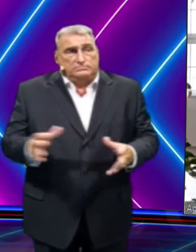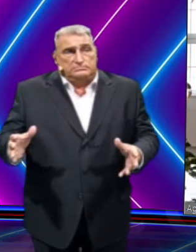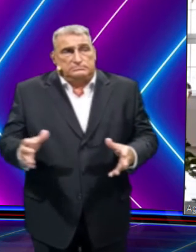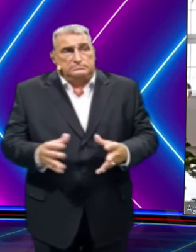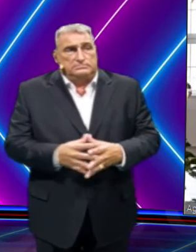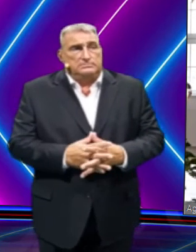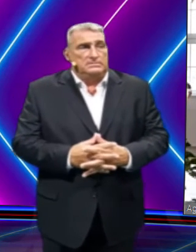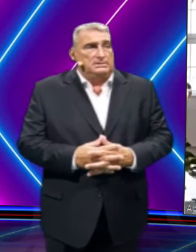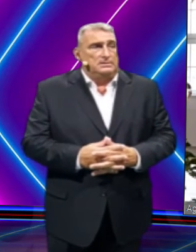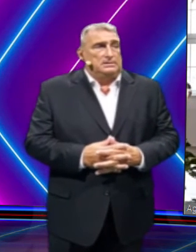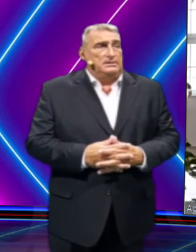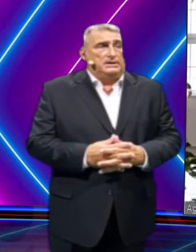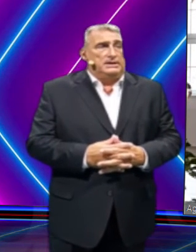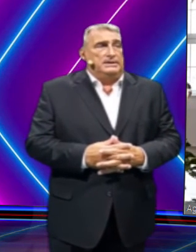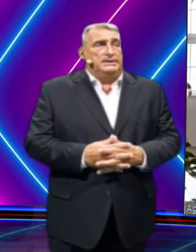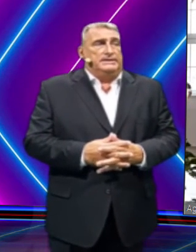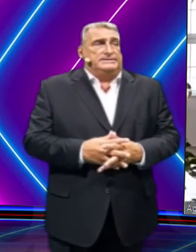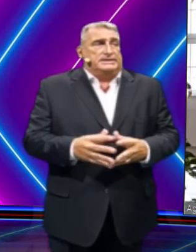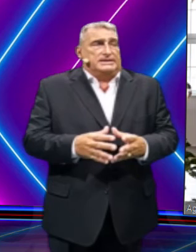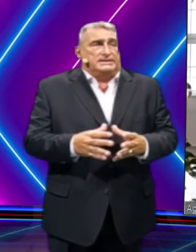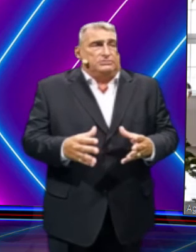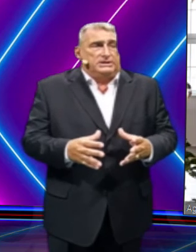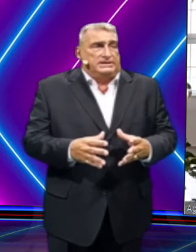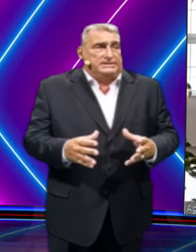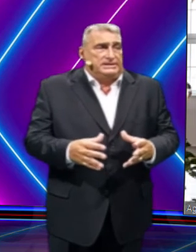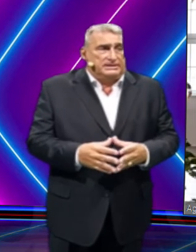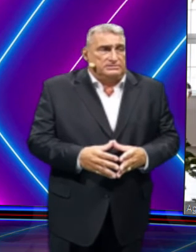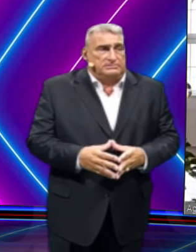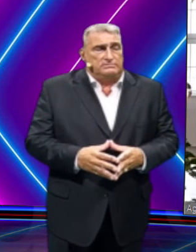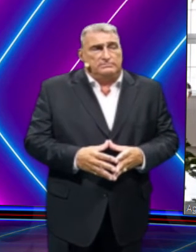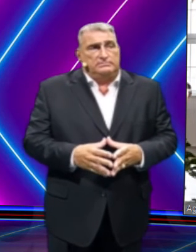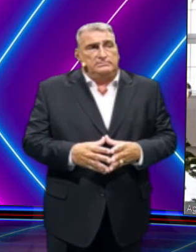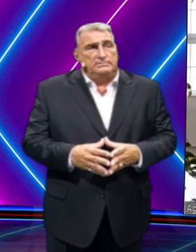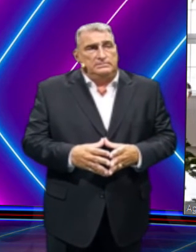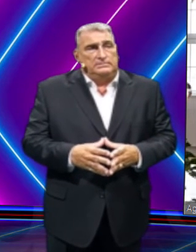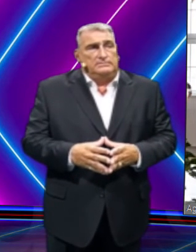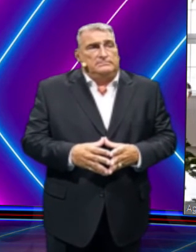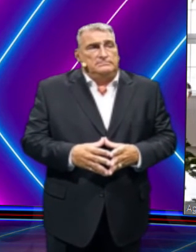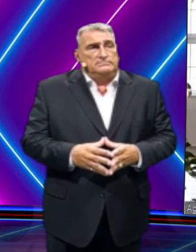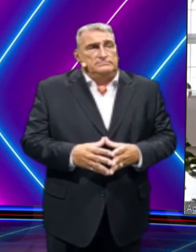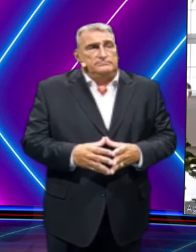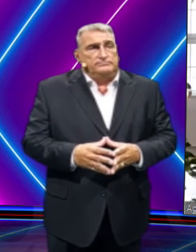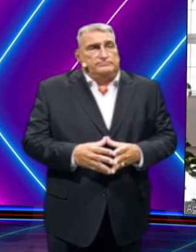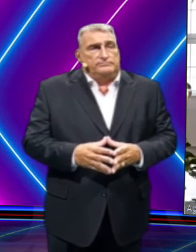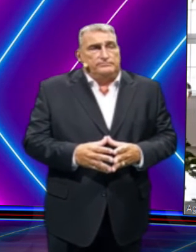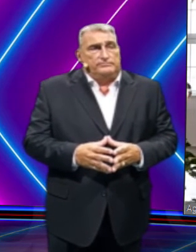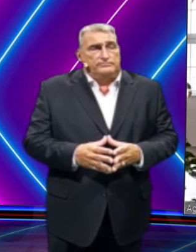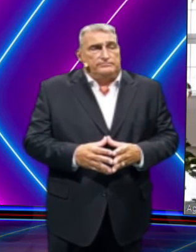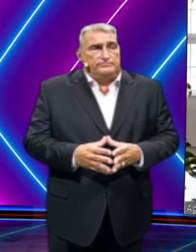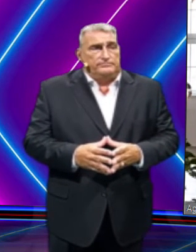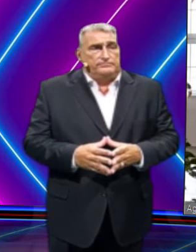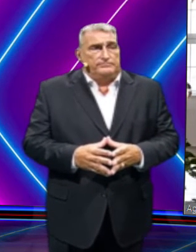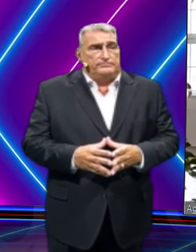en ciertas categorías distintas, ¿no es cierto? hasta donde yo tengo entendido, por lo